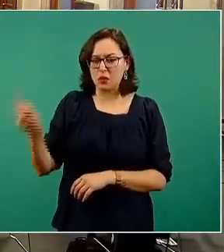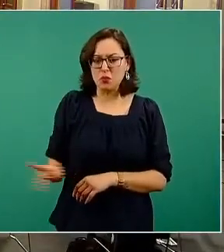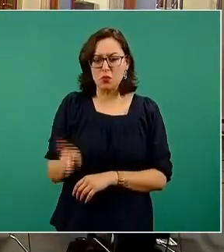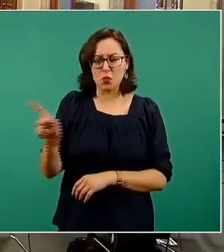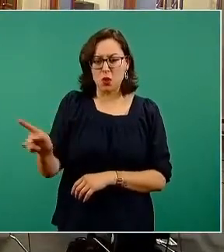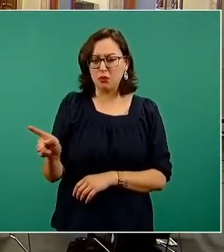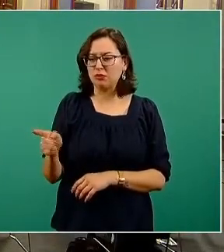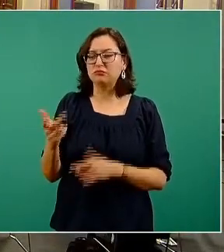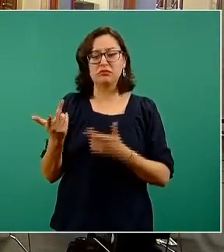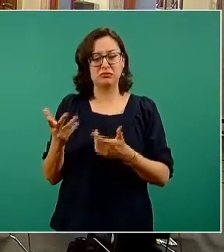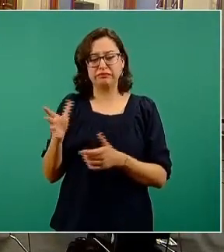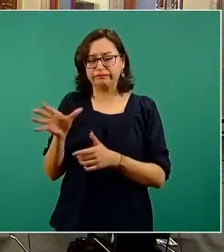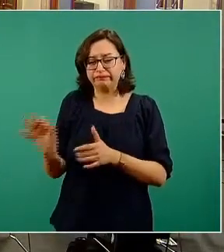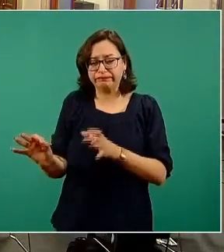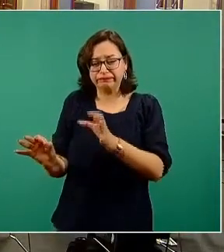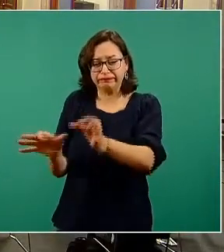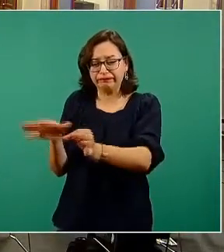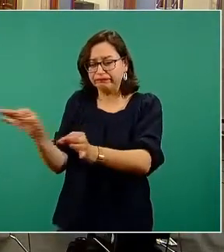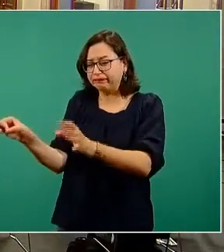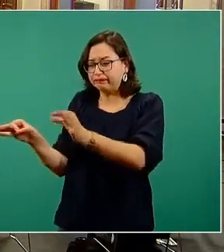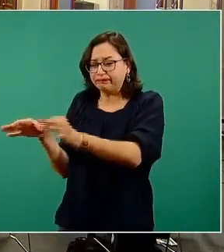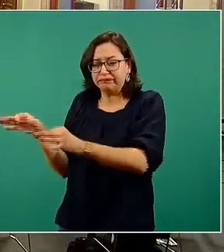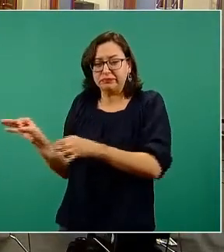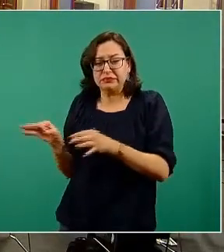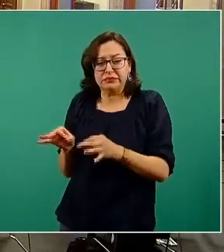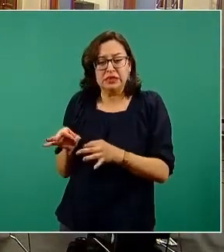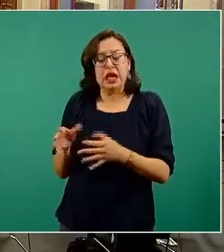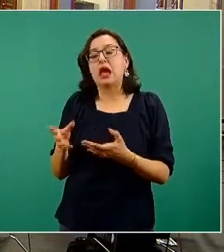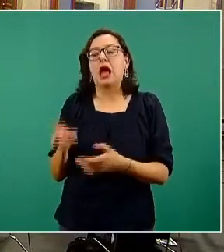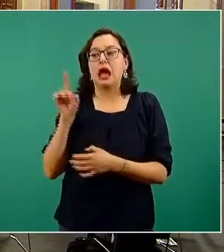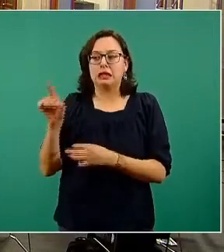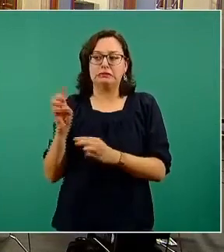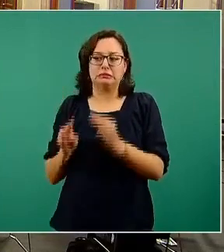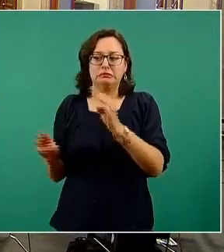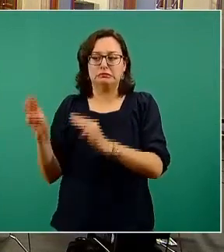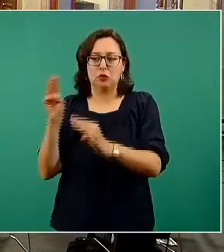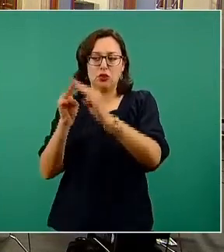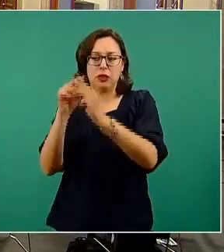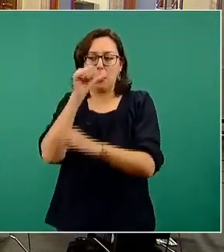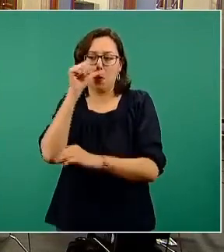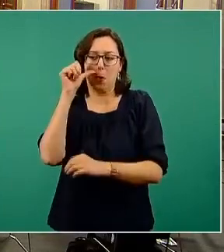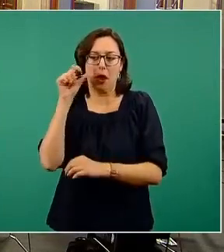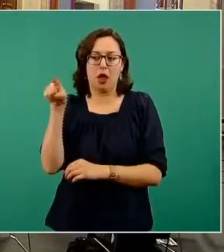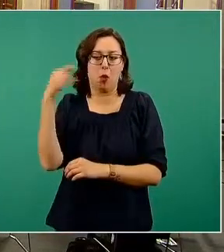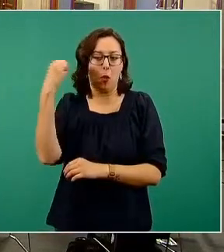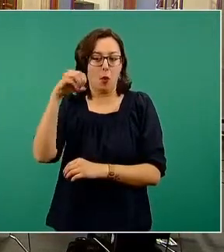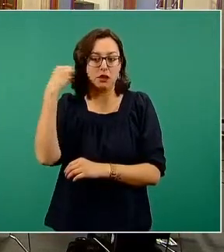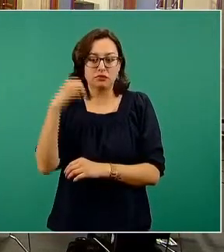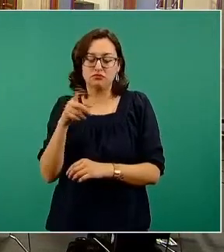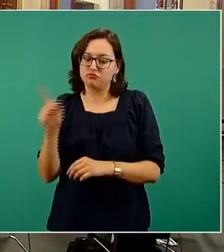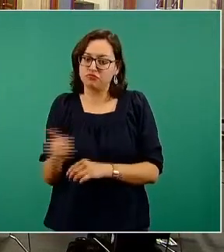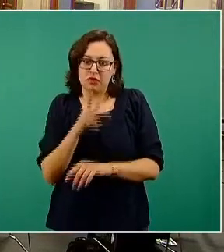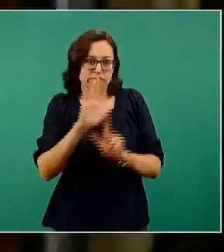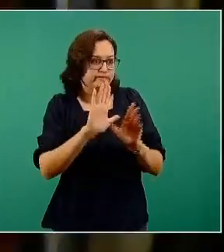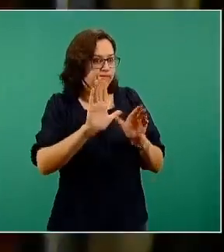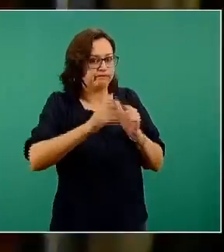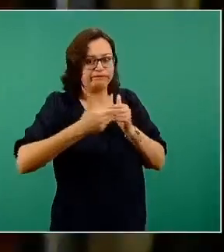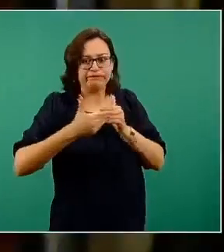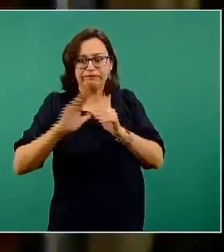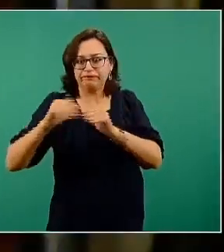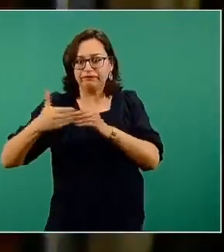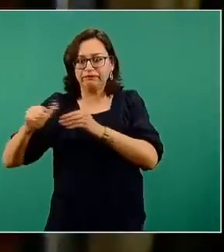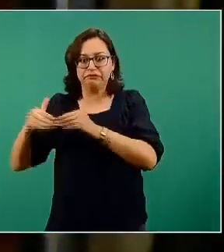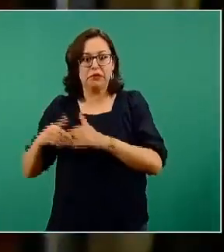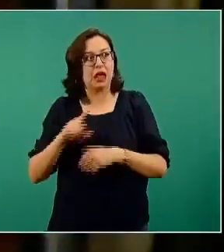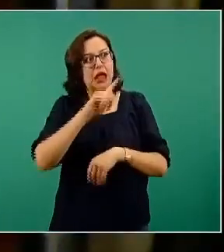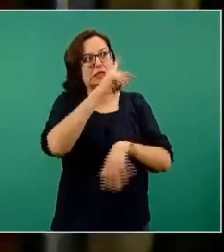hay varios que están tomando esas medidas, principalmente en la Sierra Juárez de Oaxaca, de cerrar los poblados y pedir ayuda